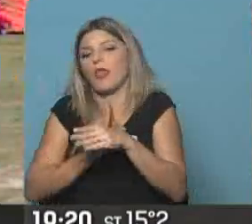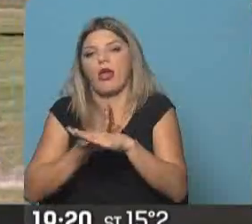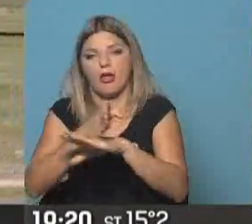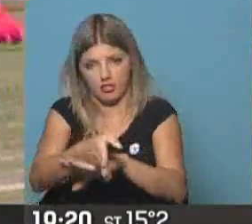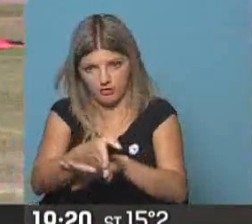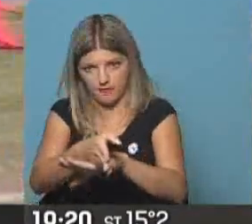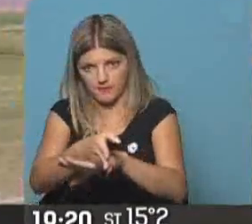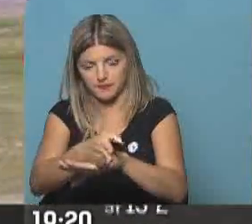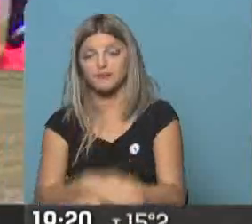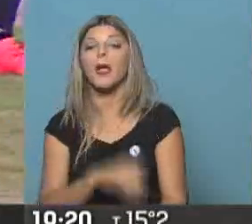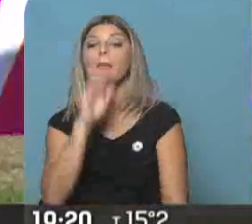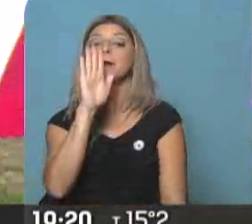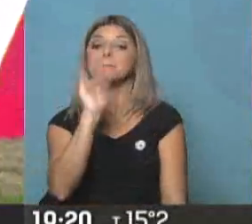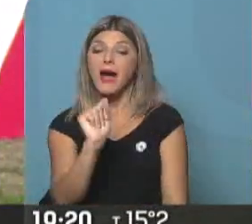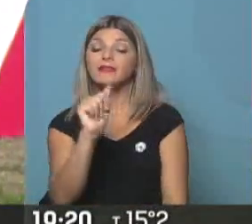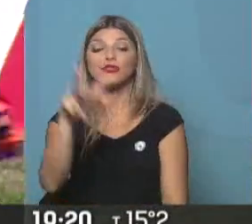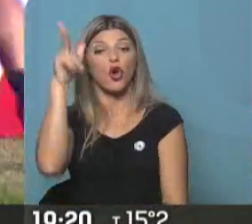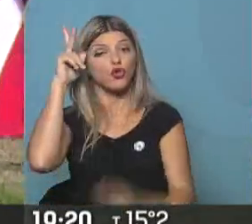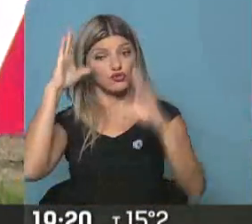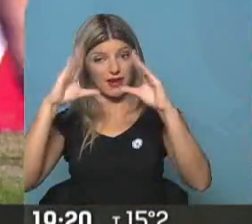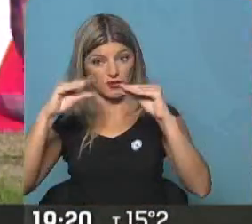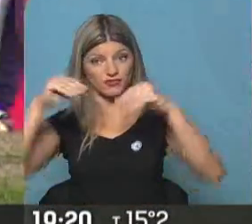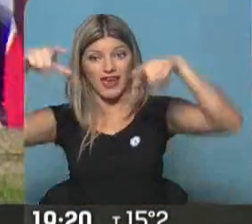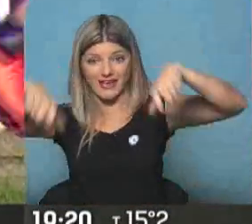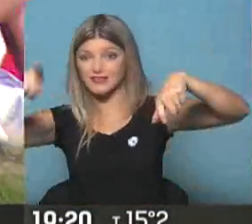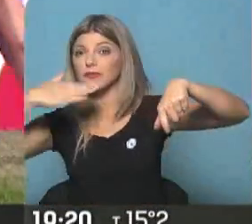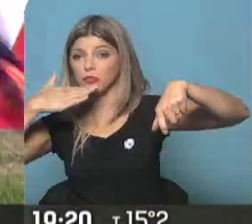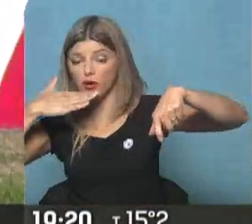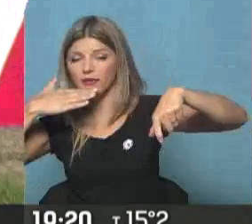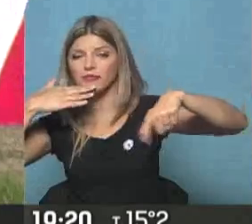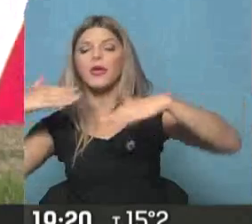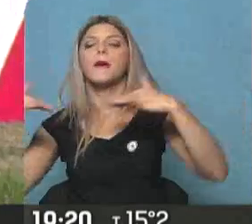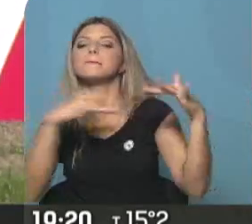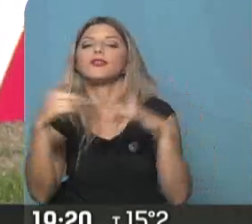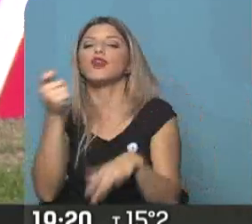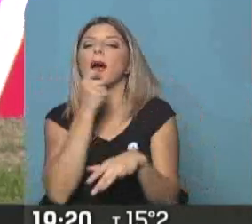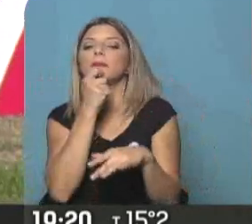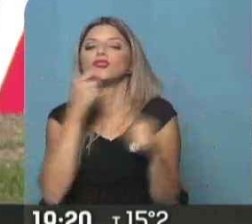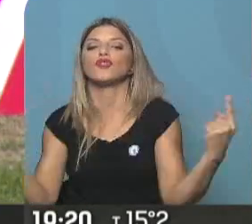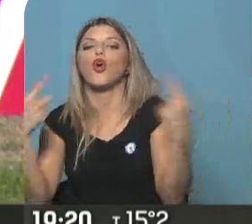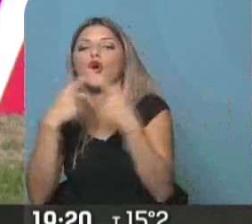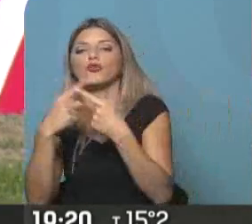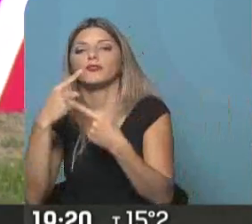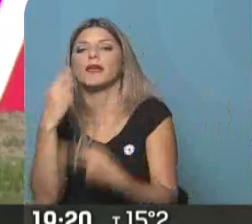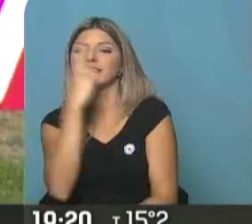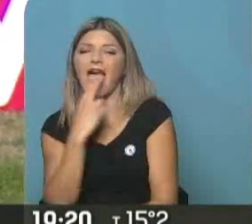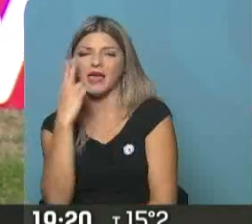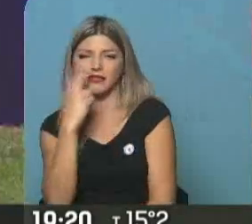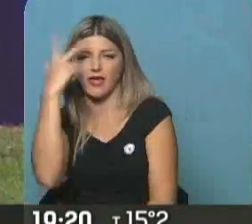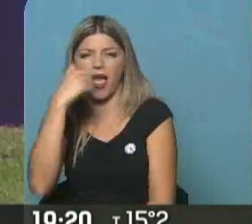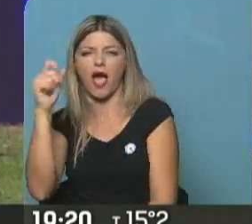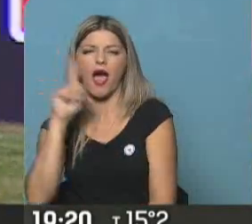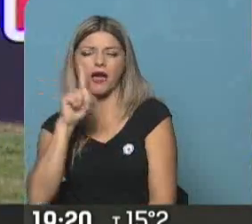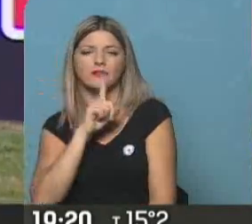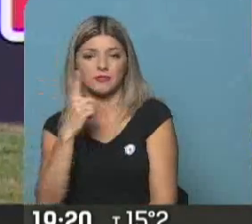El martes a las 8 de la noche en la Bombonera, el amistoso frente a Haití. Y unas horas más tarde, la partida rumbo